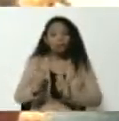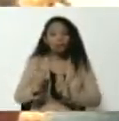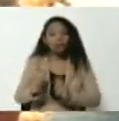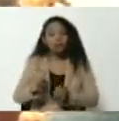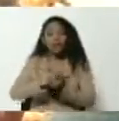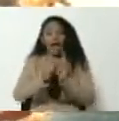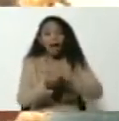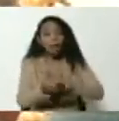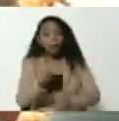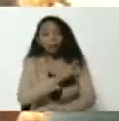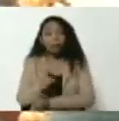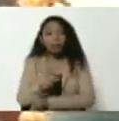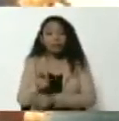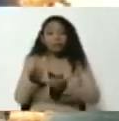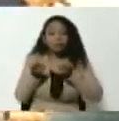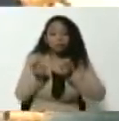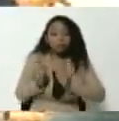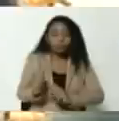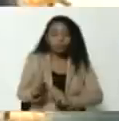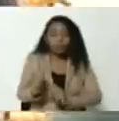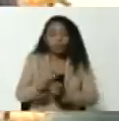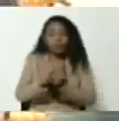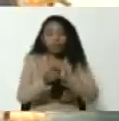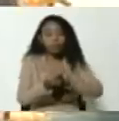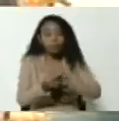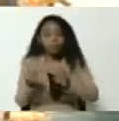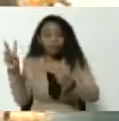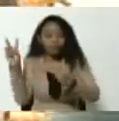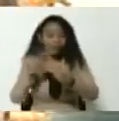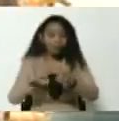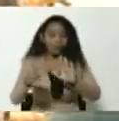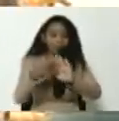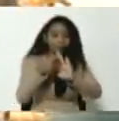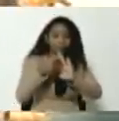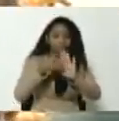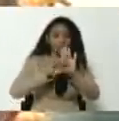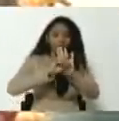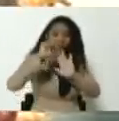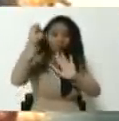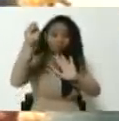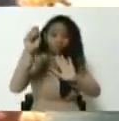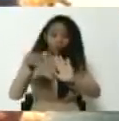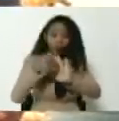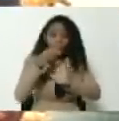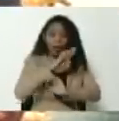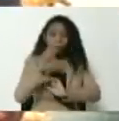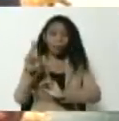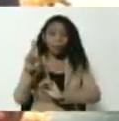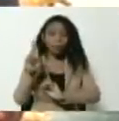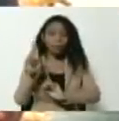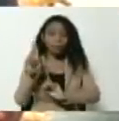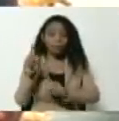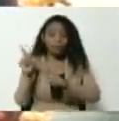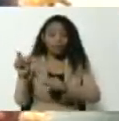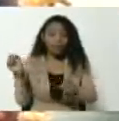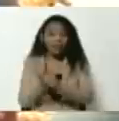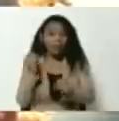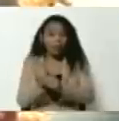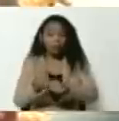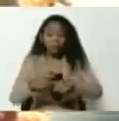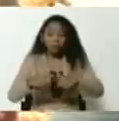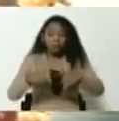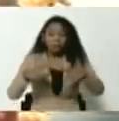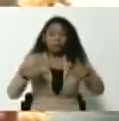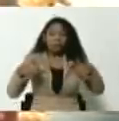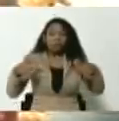y además de la intención de la acción violenta contra la Constitución y contra la República, es una operación